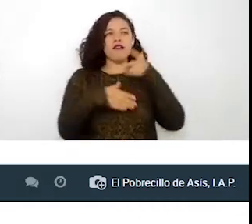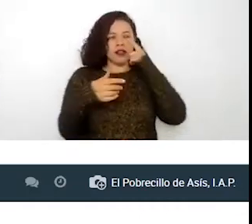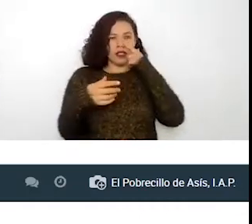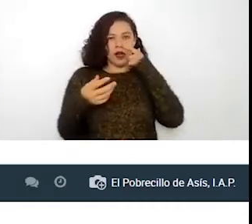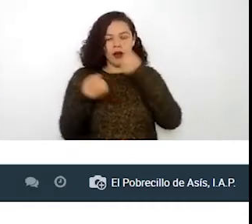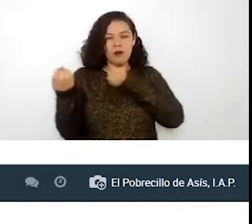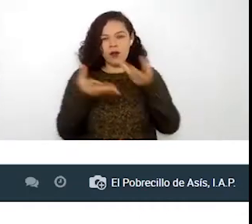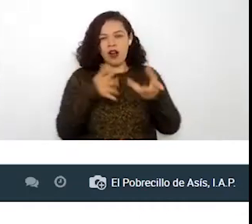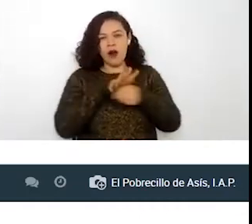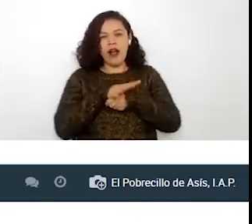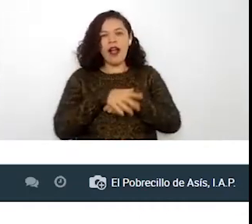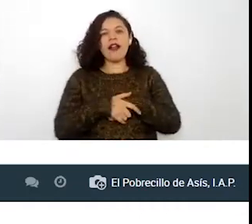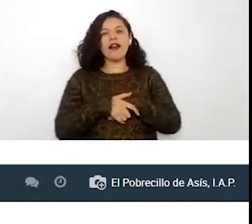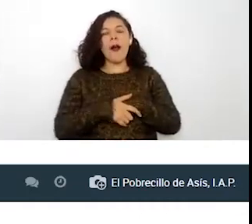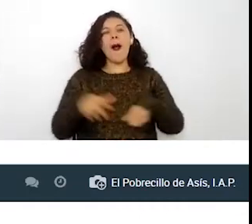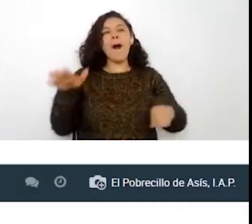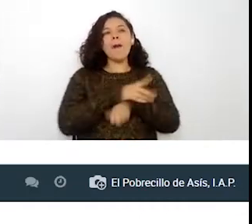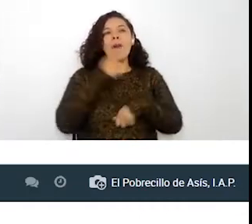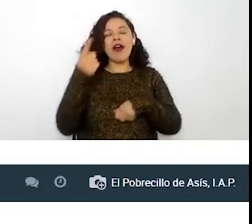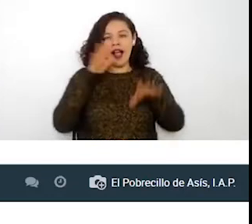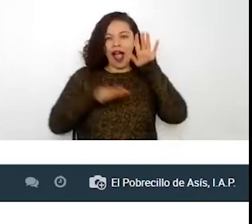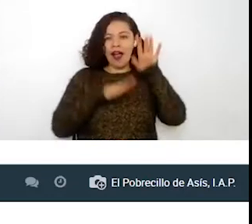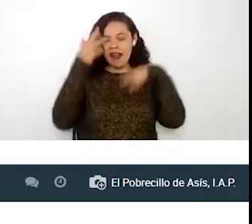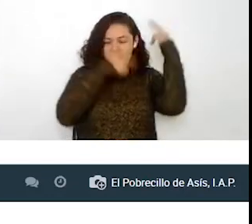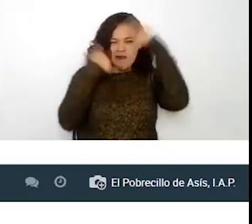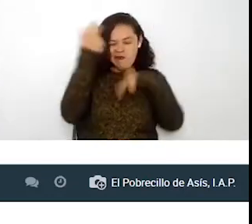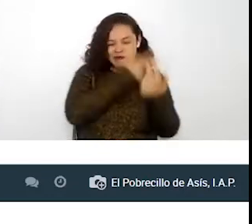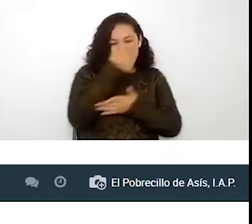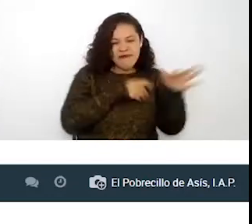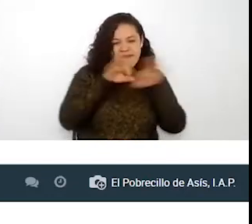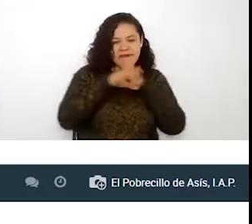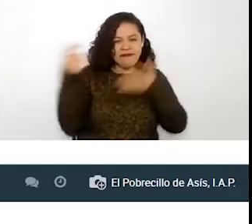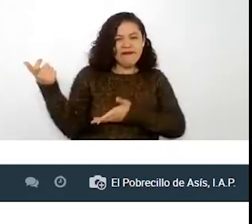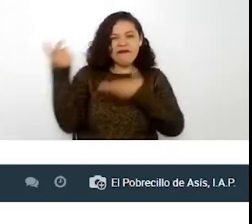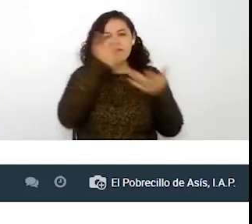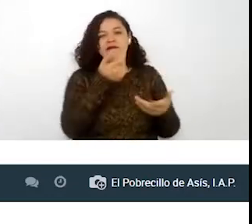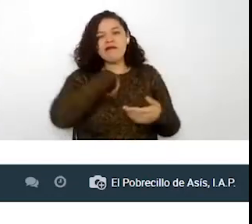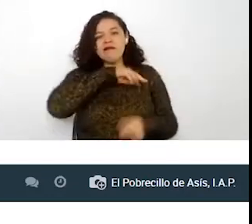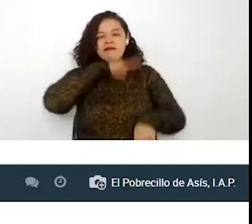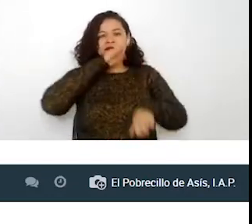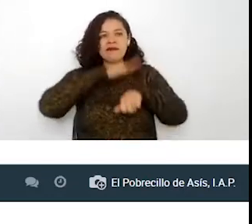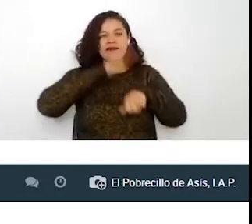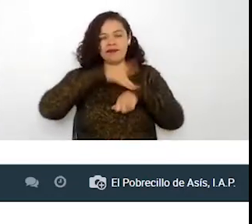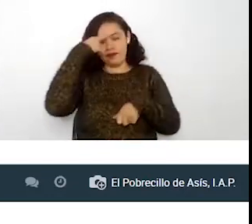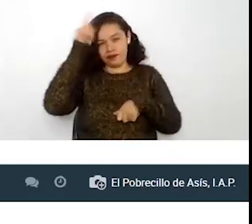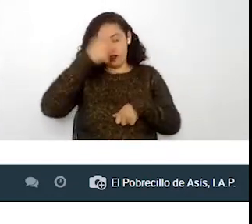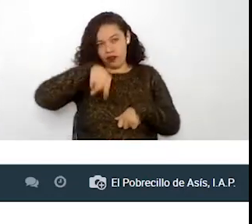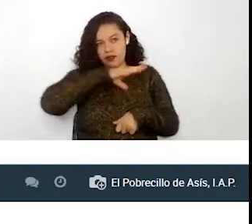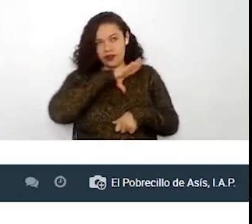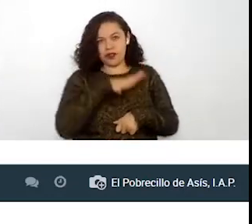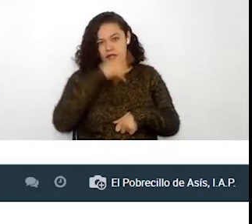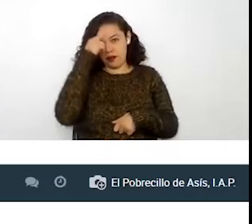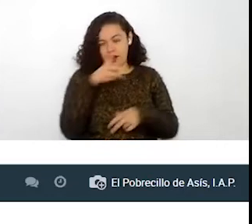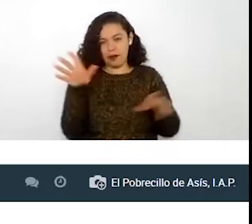porque a veces en el análisis del programa de trabajo y presupuesto nos es más fácil y también para ustedes pues